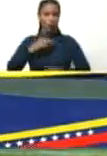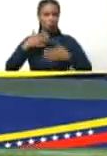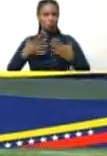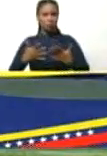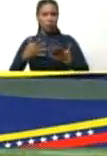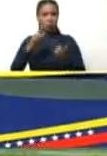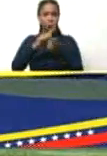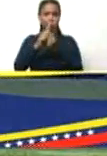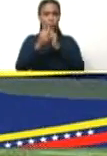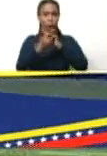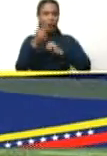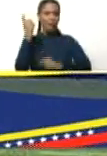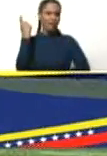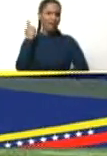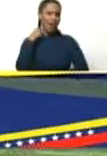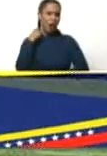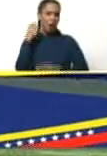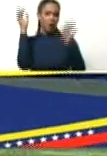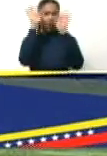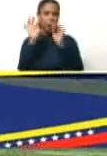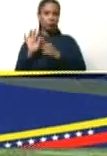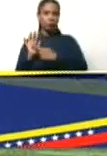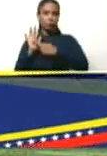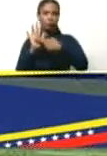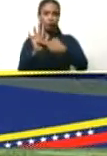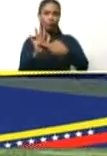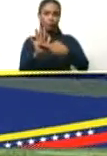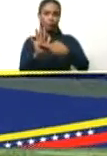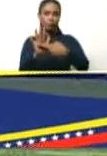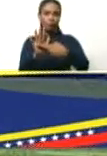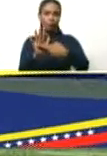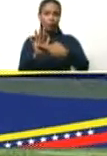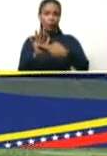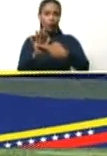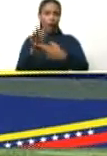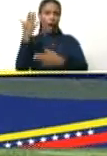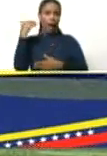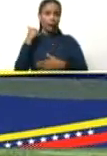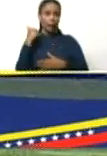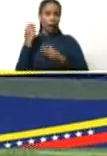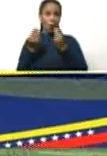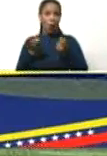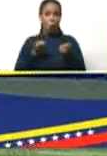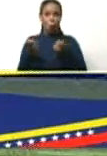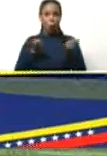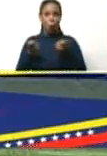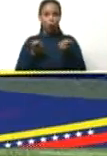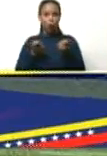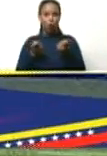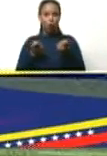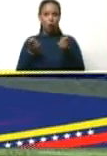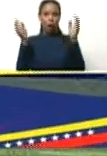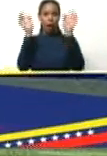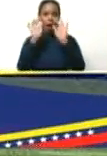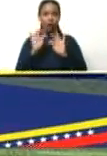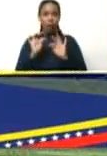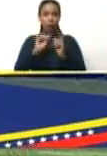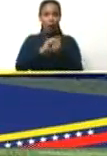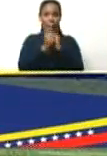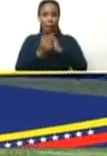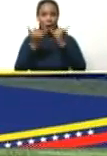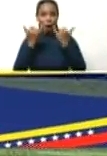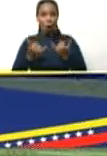fue cambiar el viejo modelo de representación burguesa, burocrática, por el modelo de participación